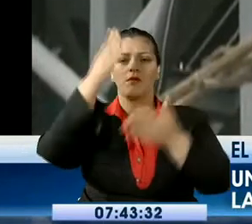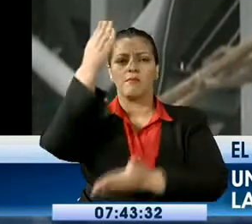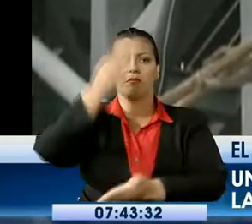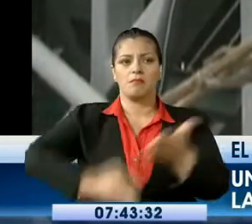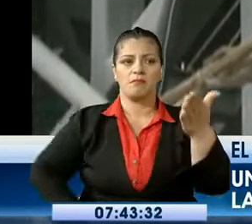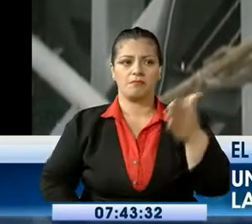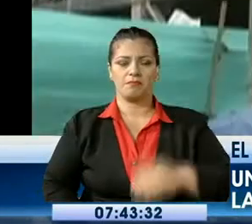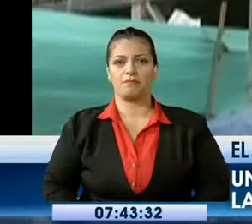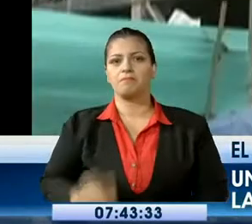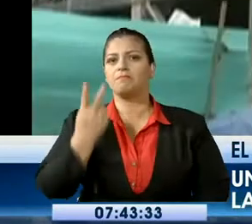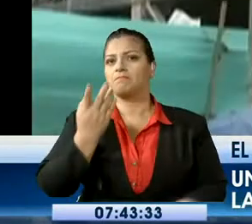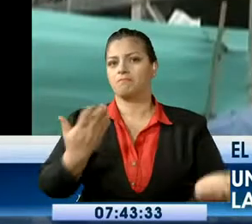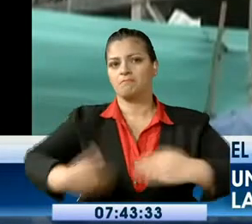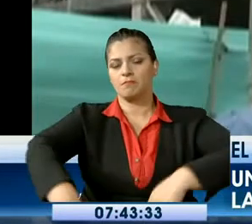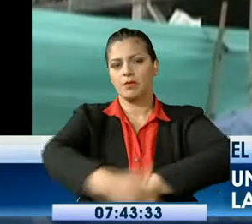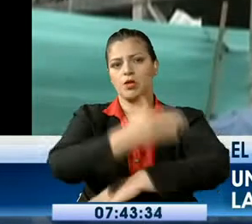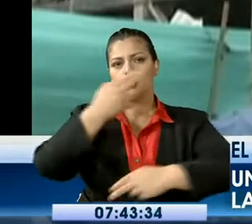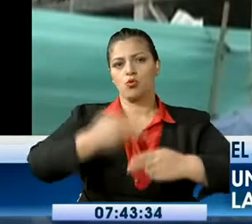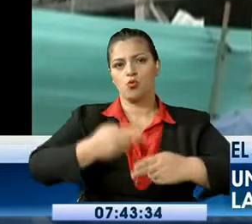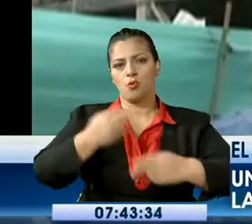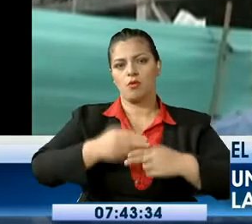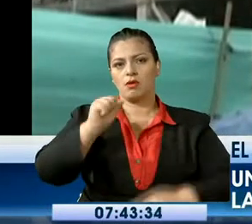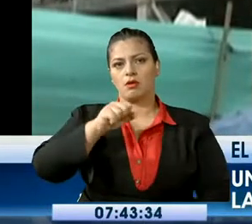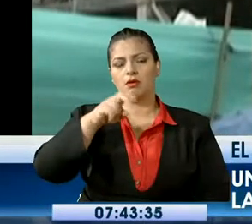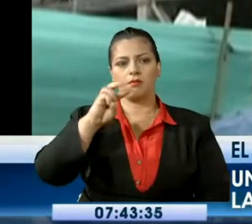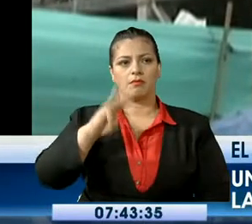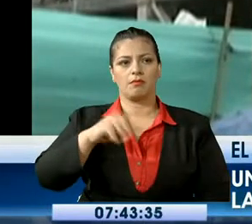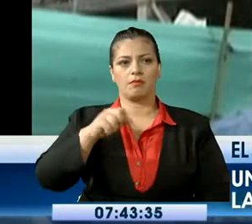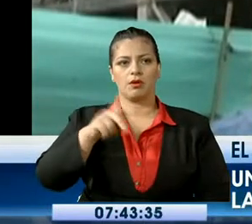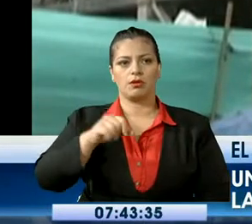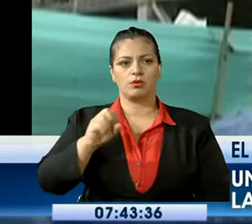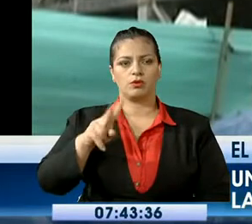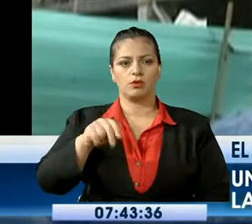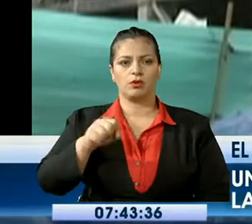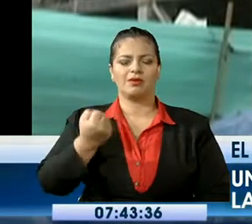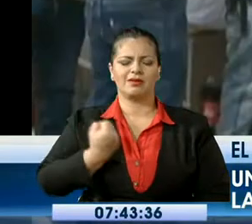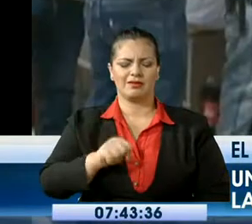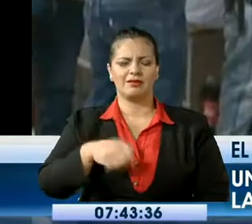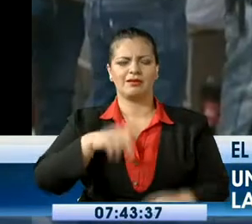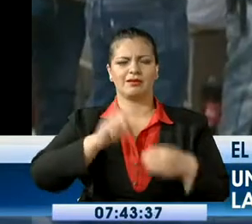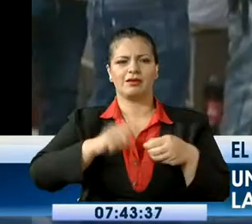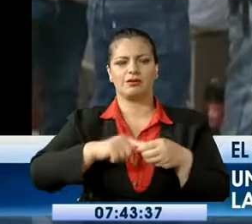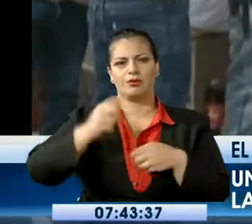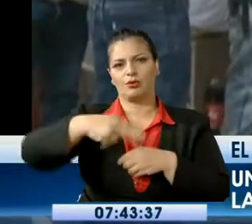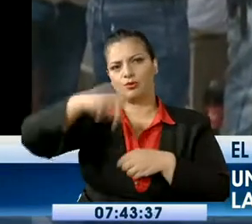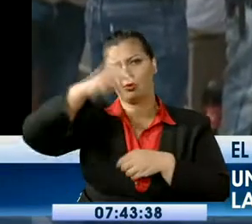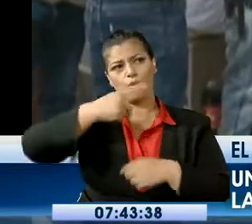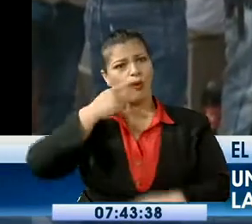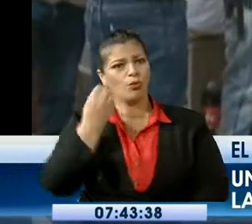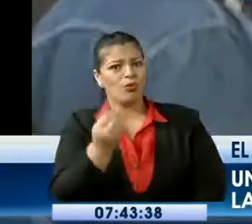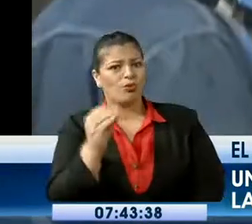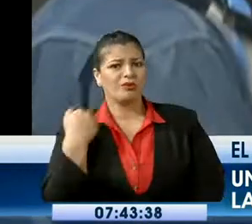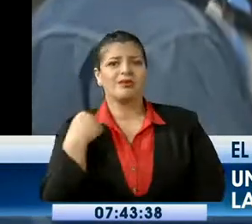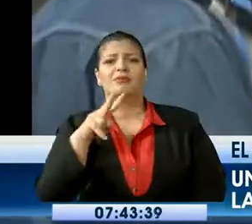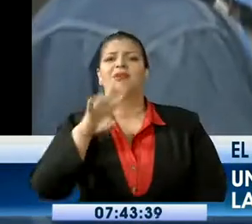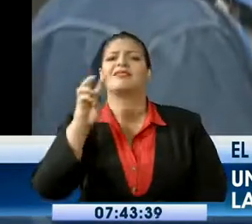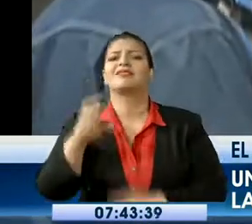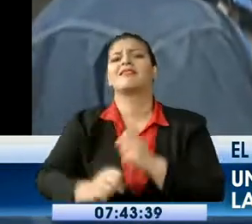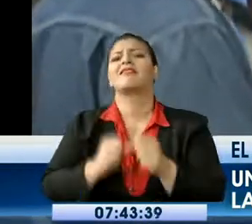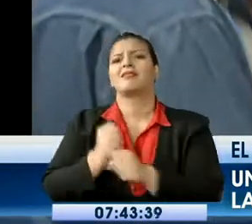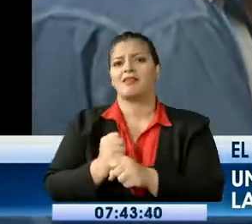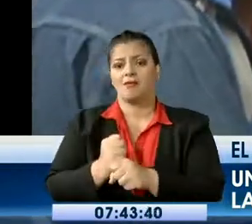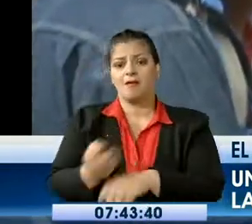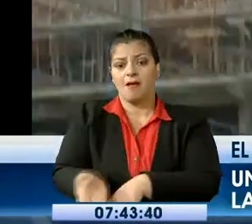ubicada entre la avenida Amazonas y Alfonso Pereira, en el norte de la capital. El joven de aproximadamente 26 años llevaba poco